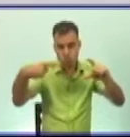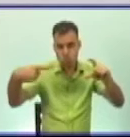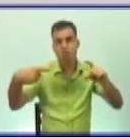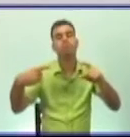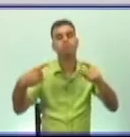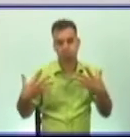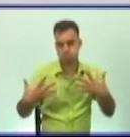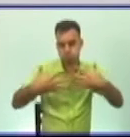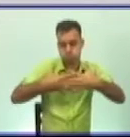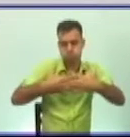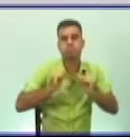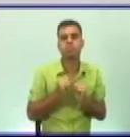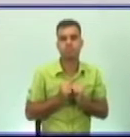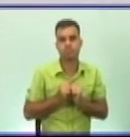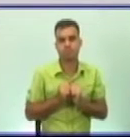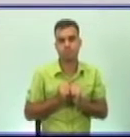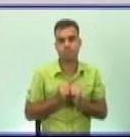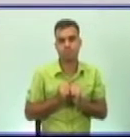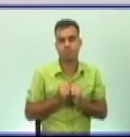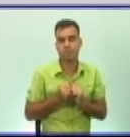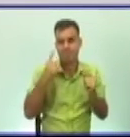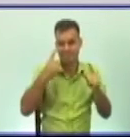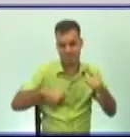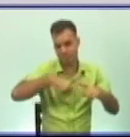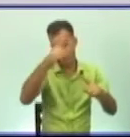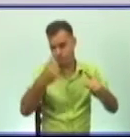la frecuencia de las amplitudes